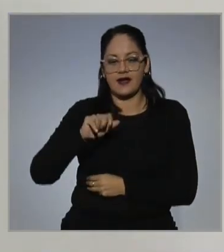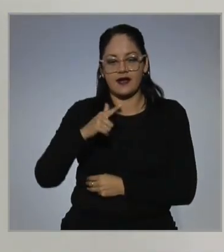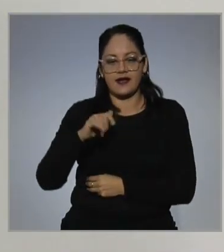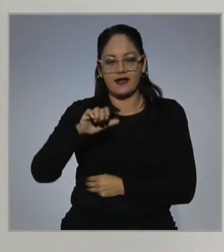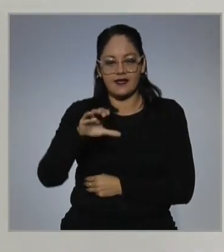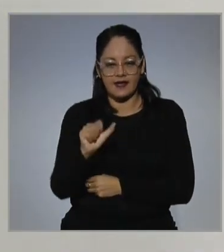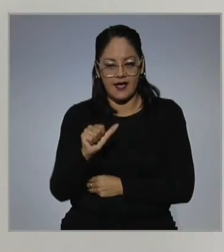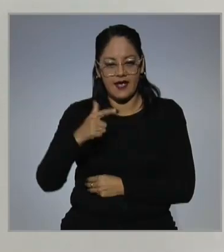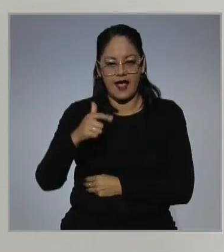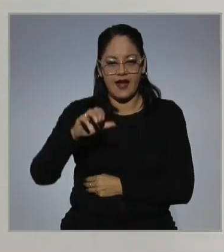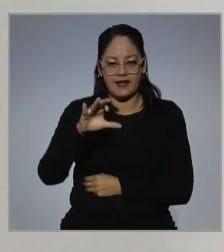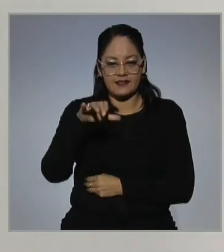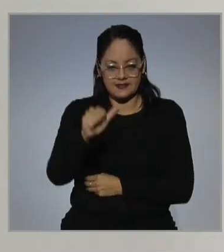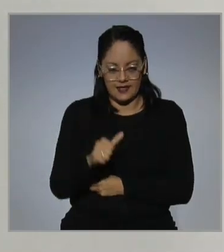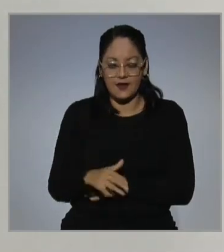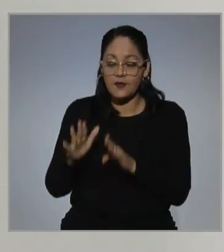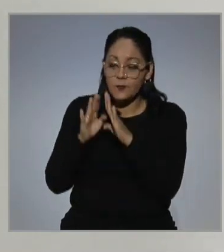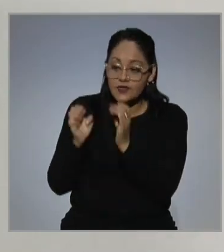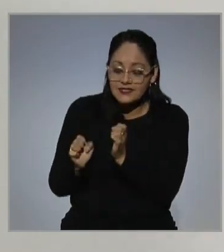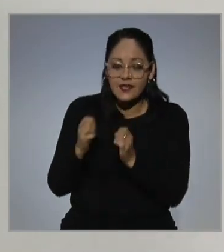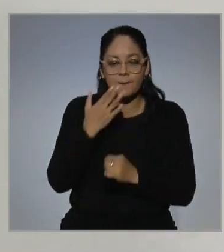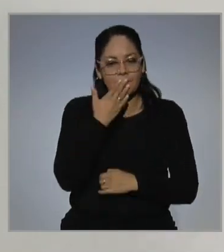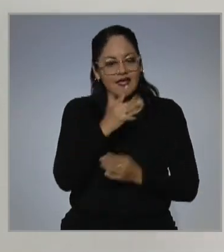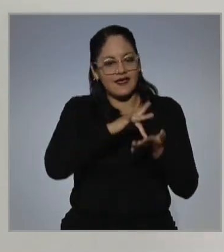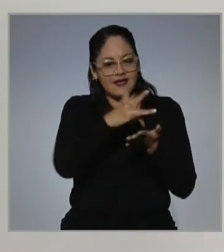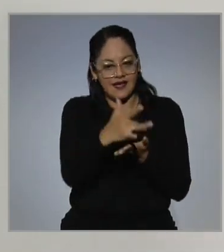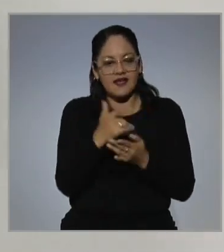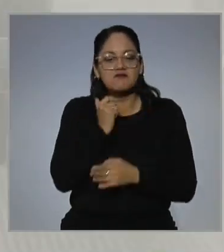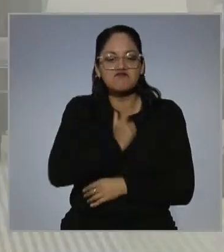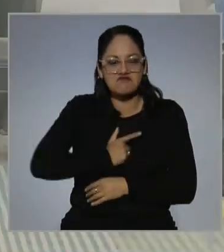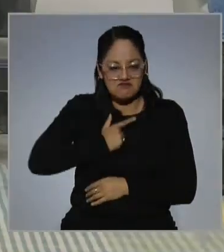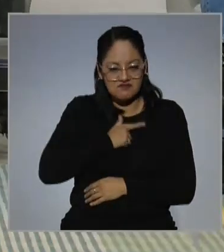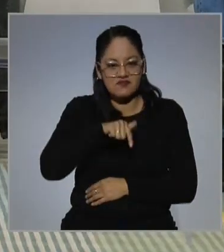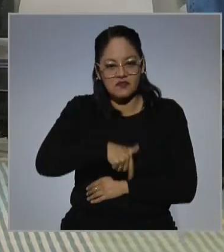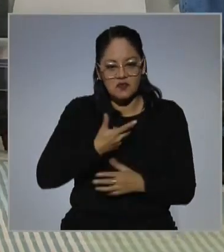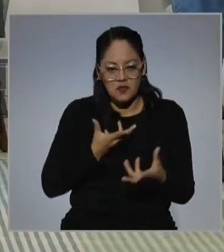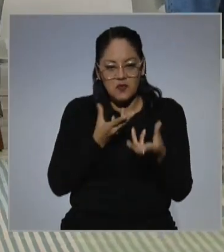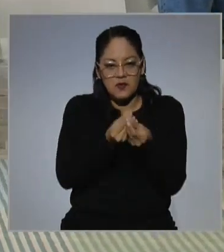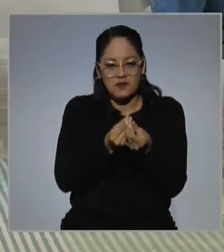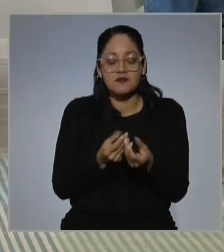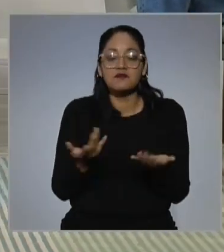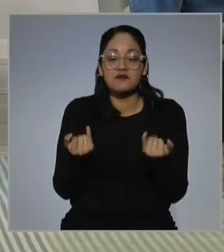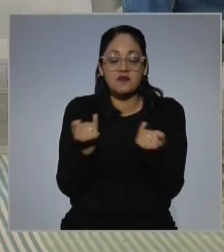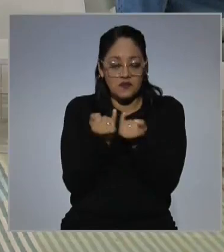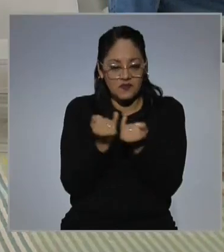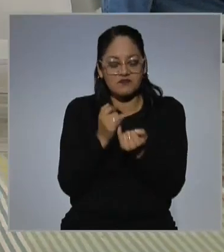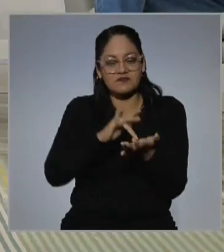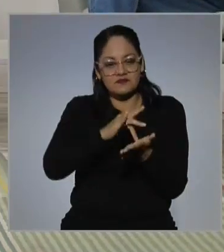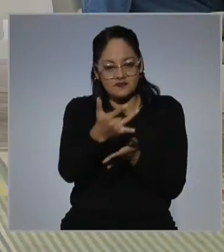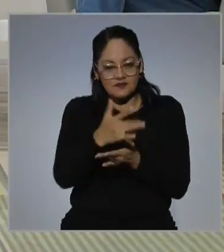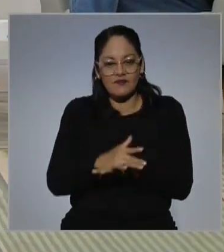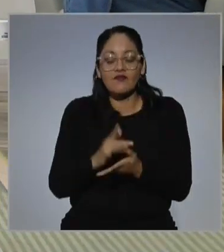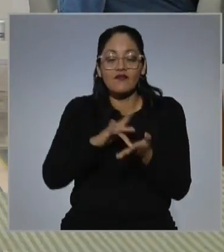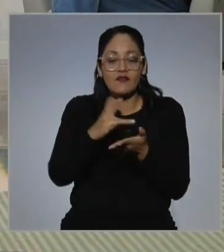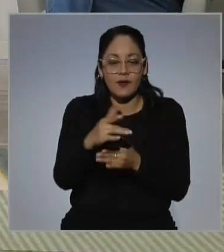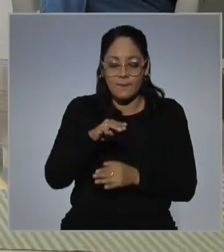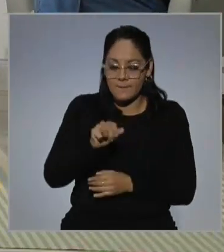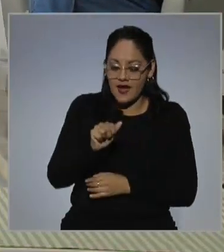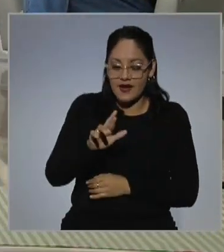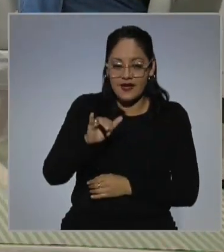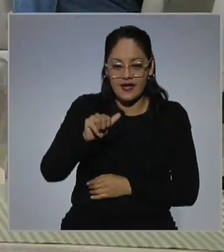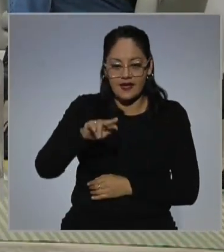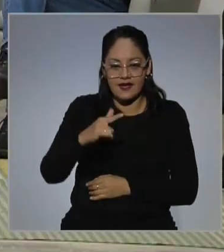Gordillo. ¿Cómo estás? Hola, bien, gracias. Aquí con el gusto de estar con ustedes. Al contrario, muchas gracias. Gracias, María